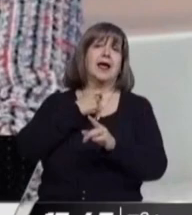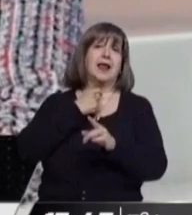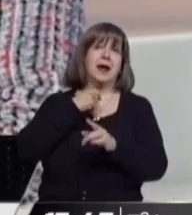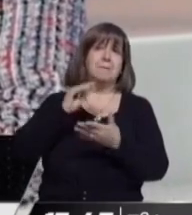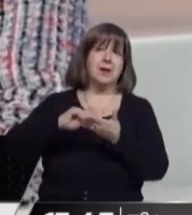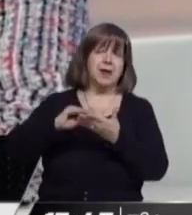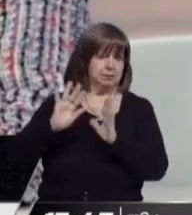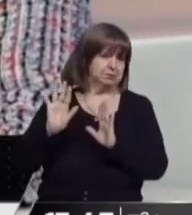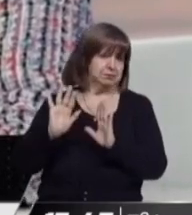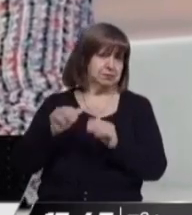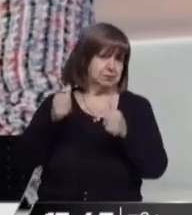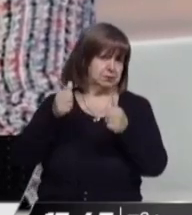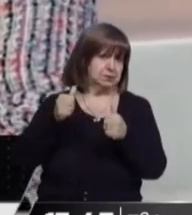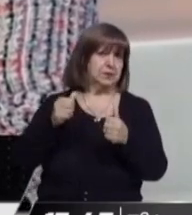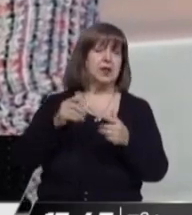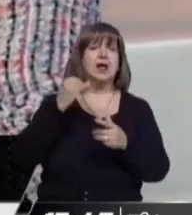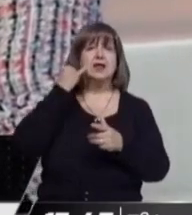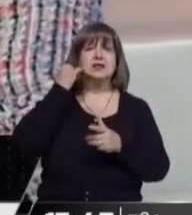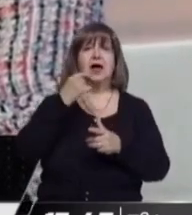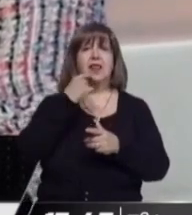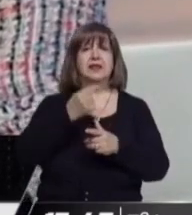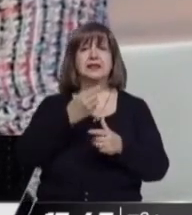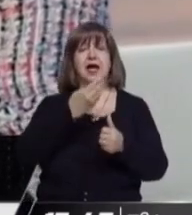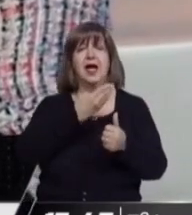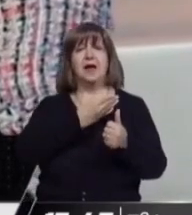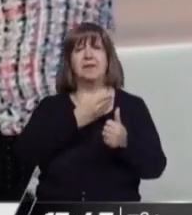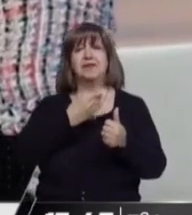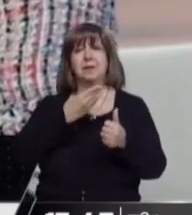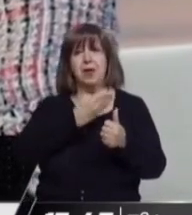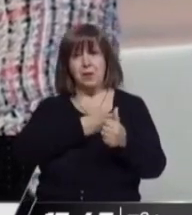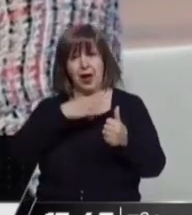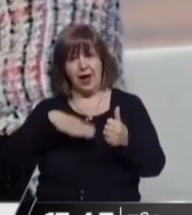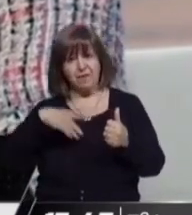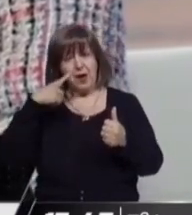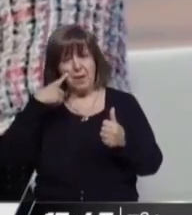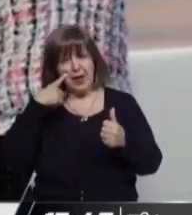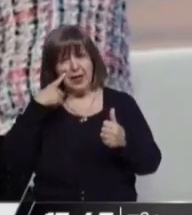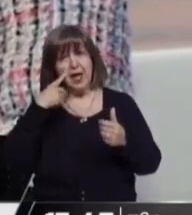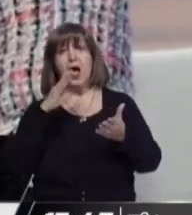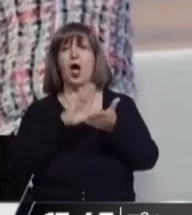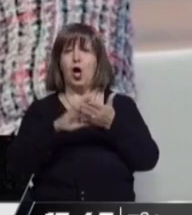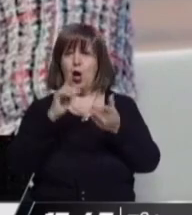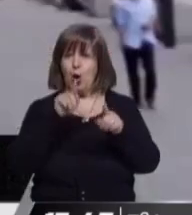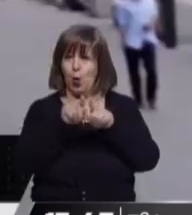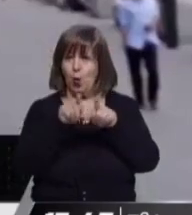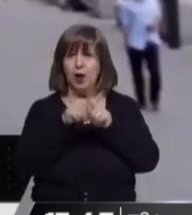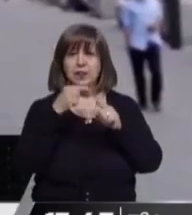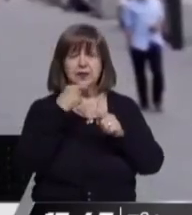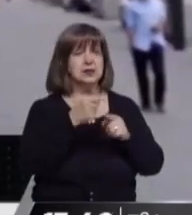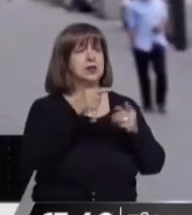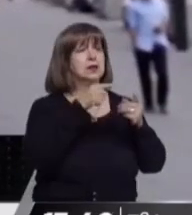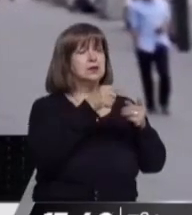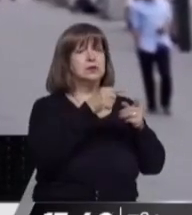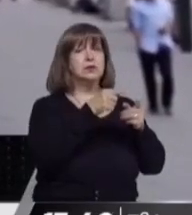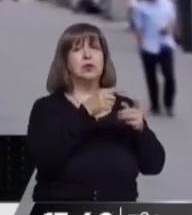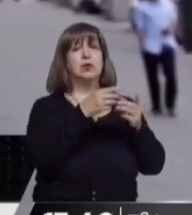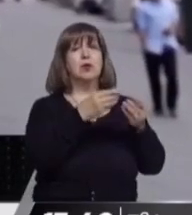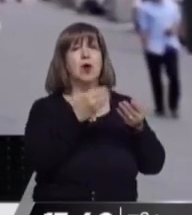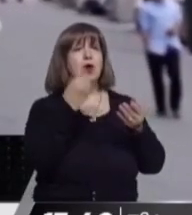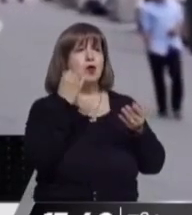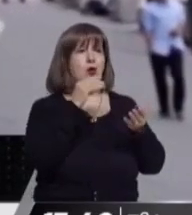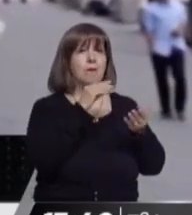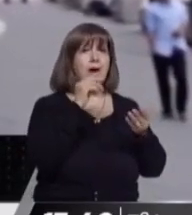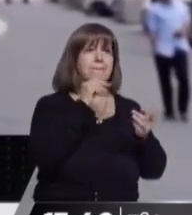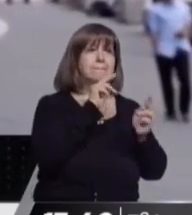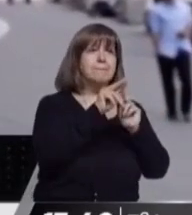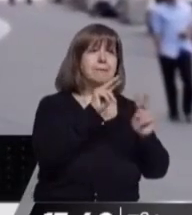En el comunicado del fondo lo que hacen es insistir en mejorar la calidad y la equidad del ajuste, al tiempo